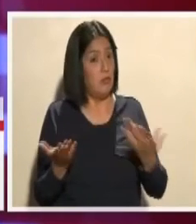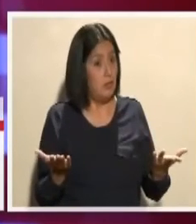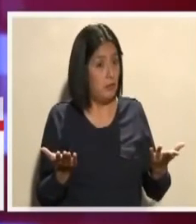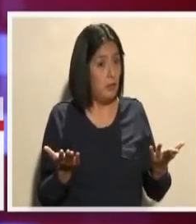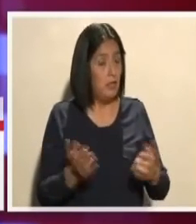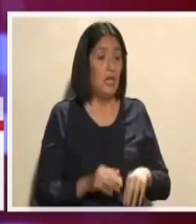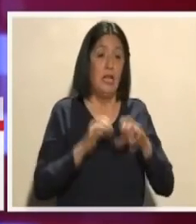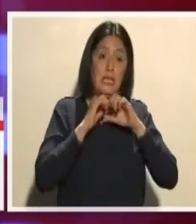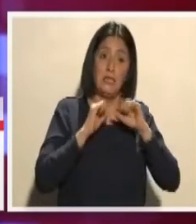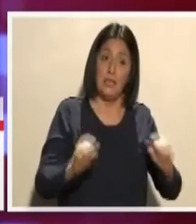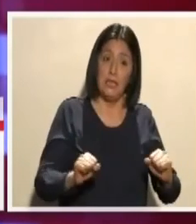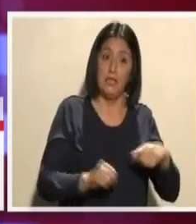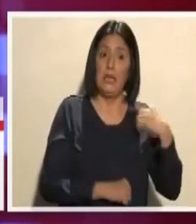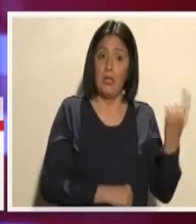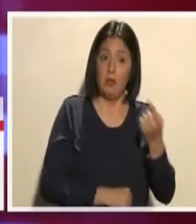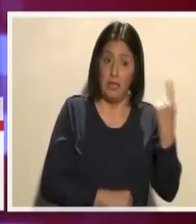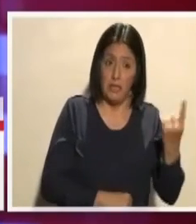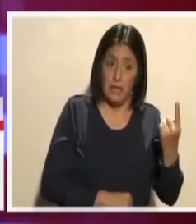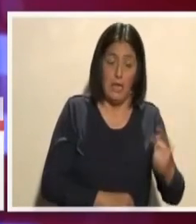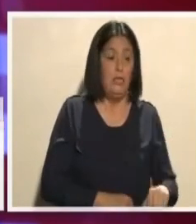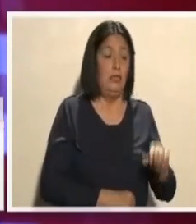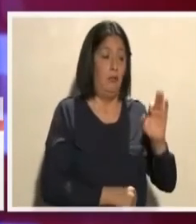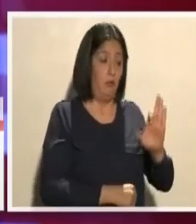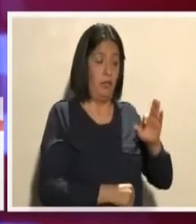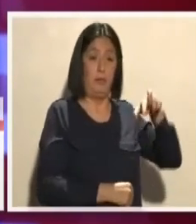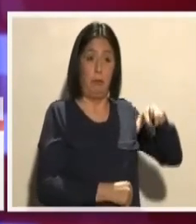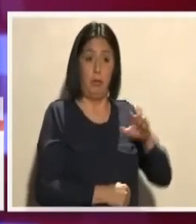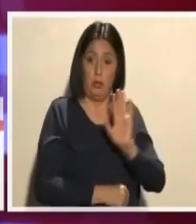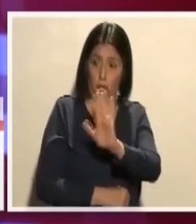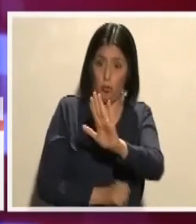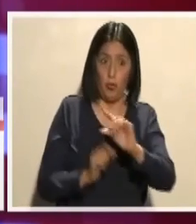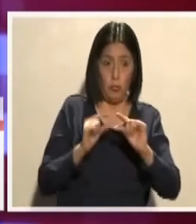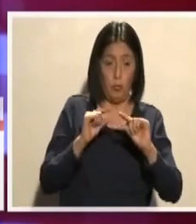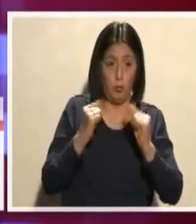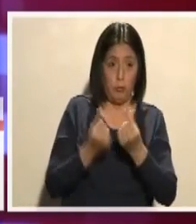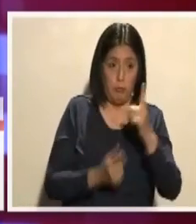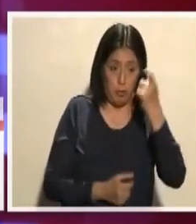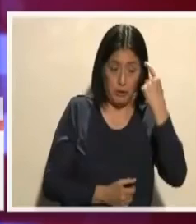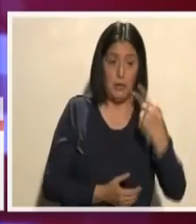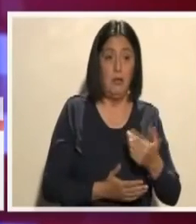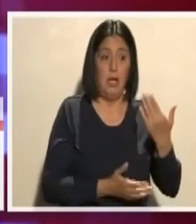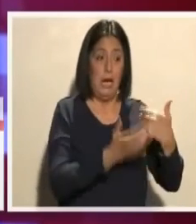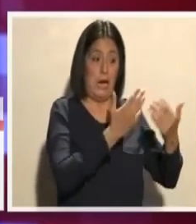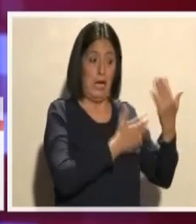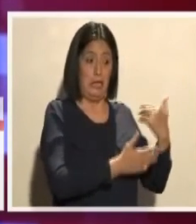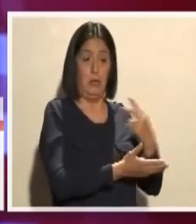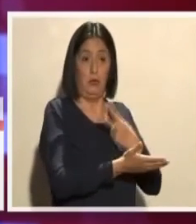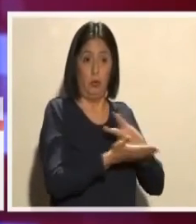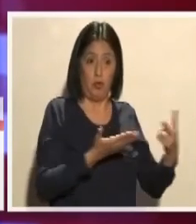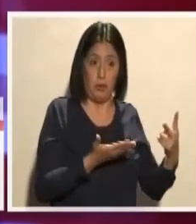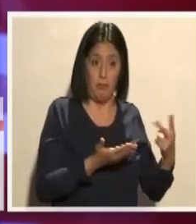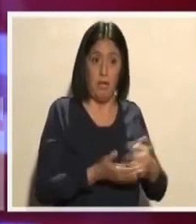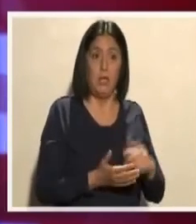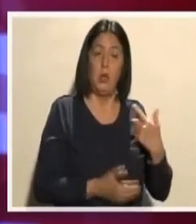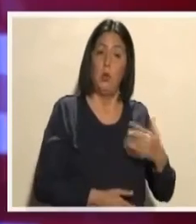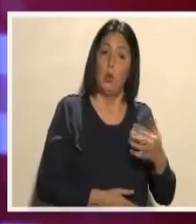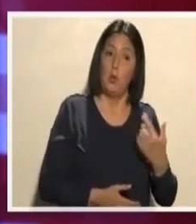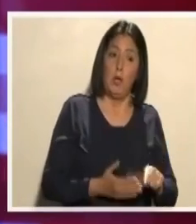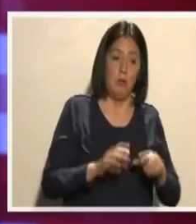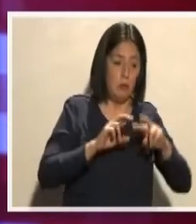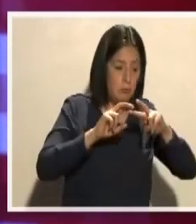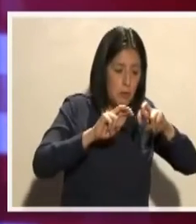que el secretario general que Fuerza Popular, su partido, tenía hasta hace dos semanas, está involucrado en